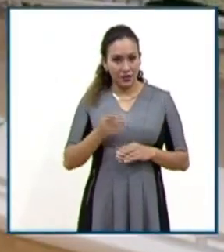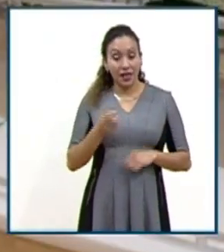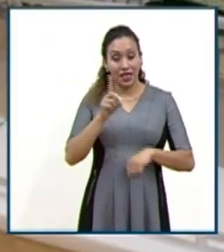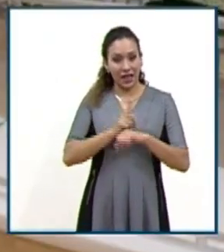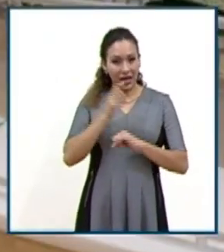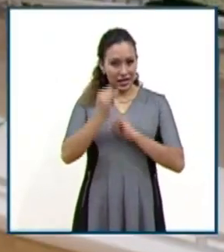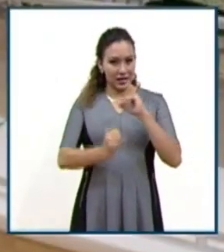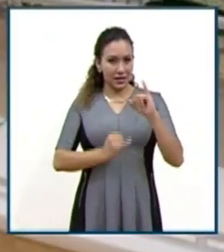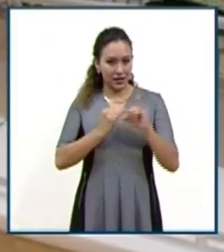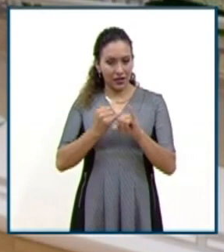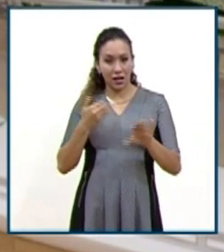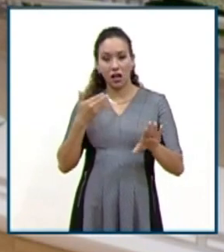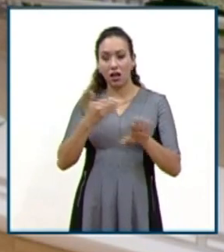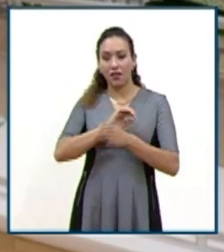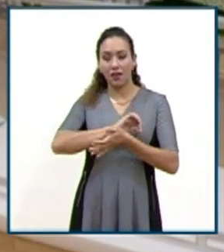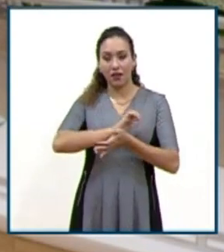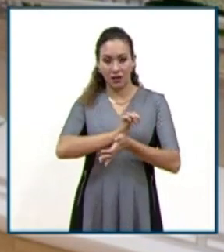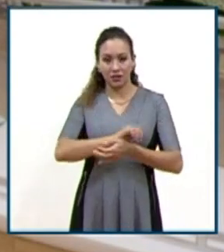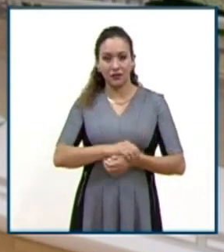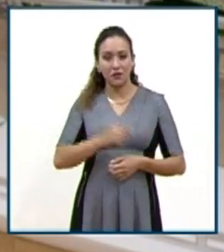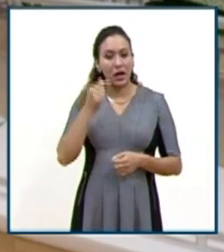Escuela Judicial.